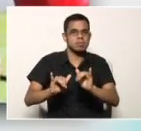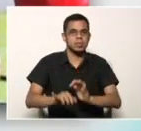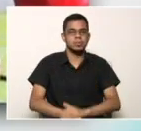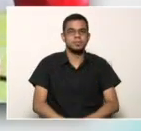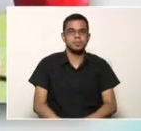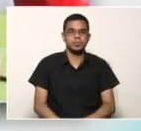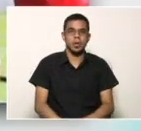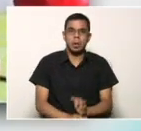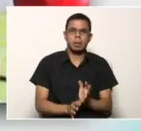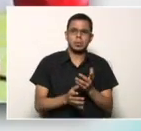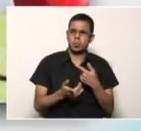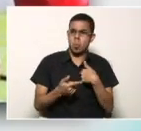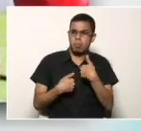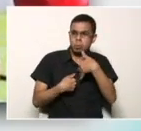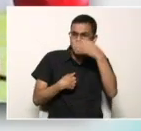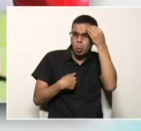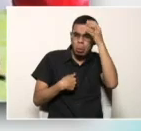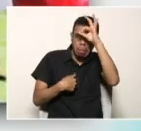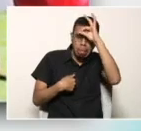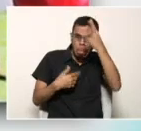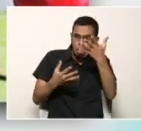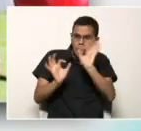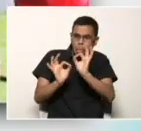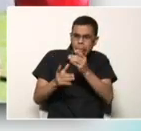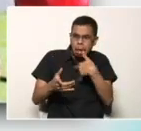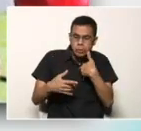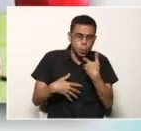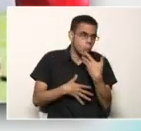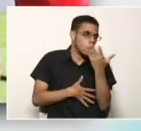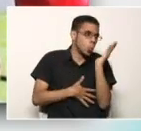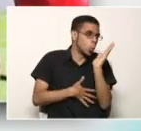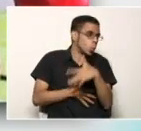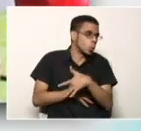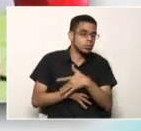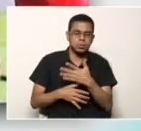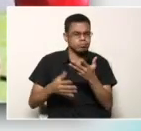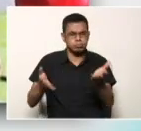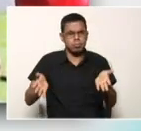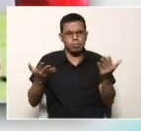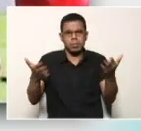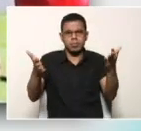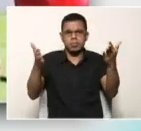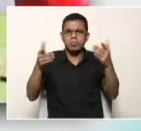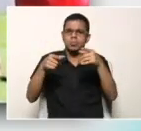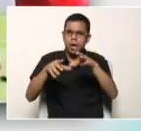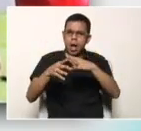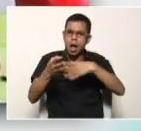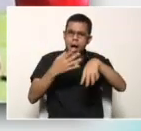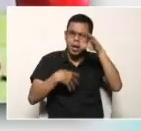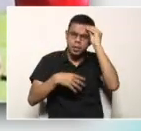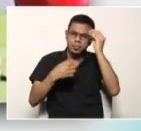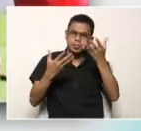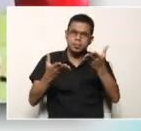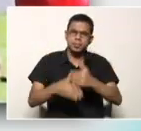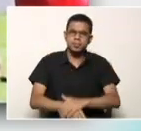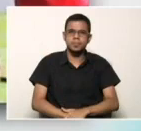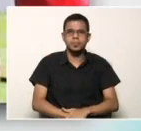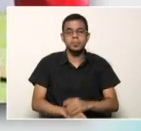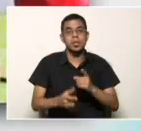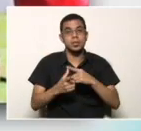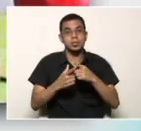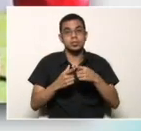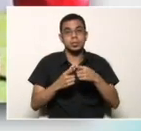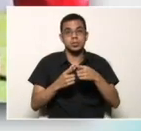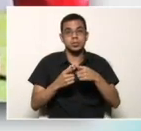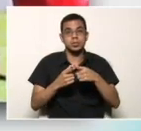su computadora y de retirar cualquier dispositivo de su tarjeta madre. Pero antes que eso, no olviden